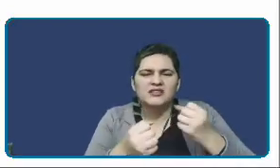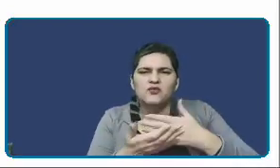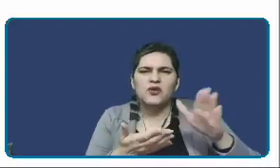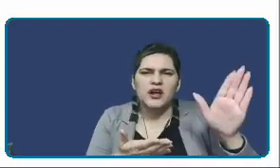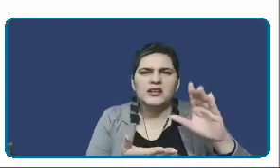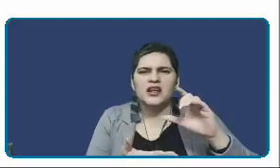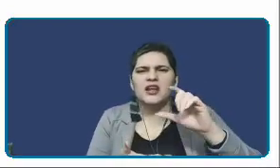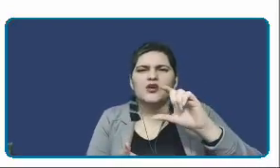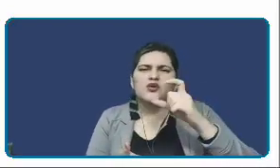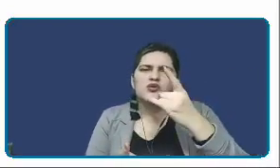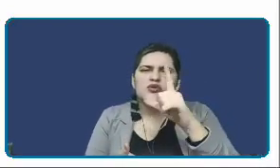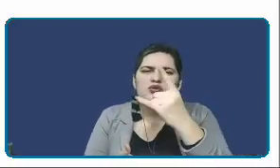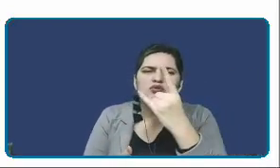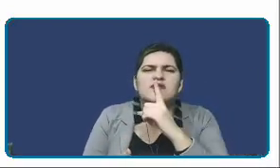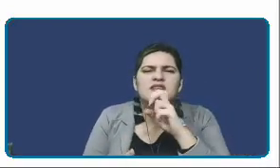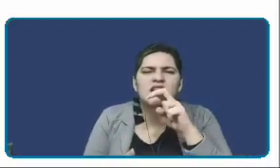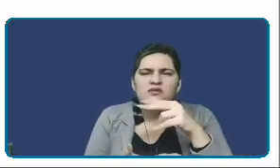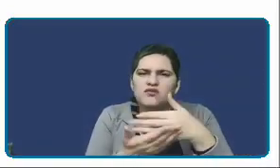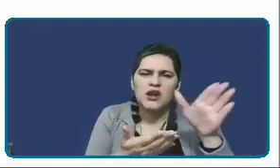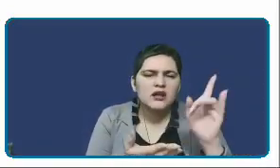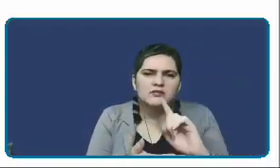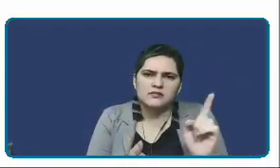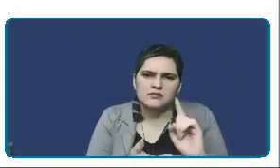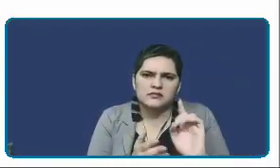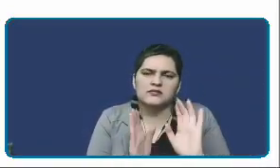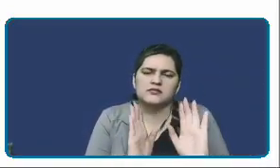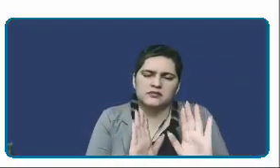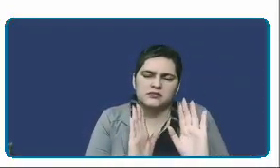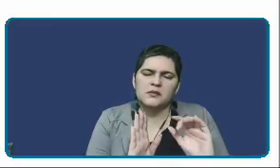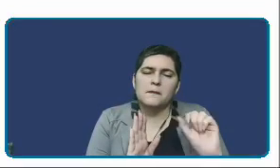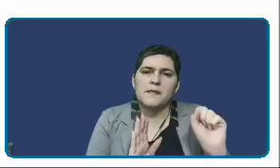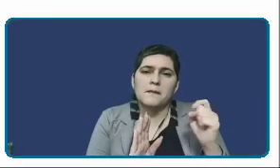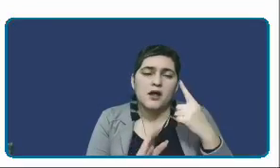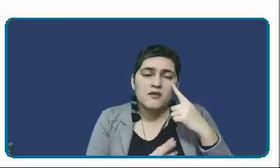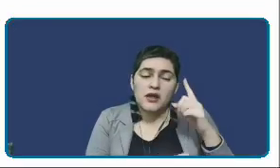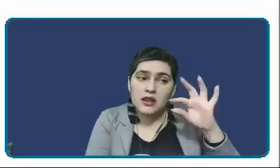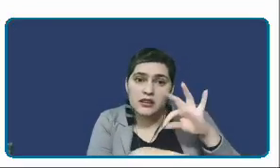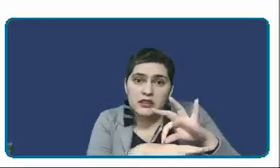necesario, salvo que yo haga un diagnóstico de alguna condición médica asociada.